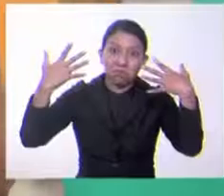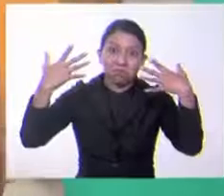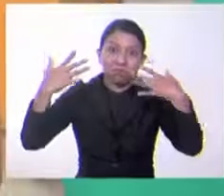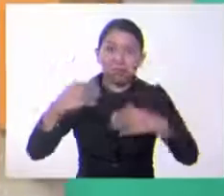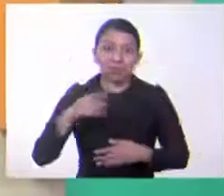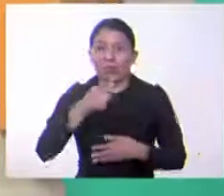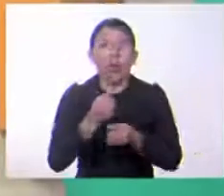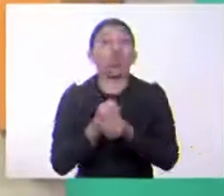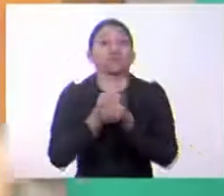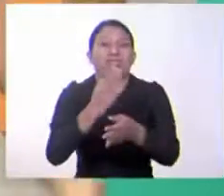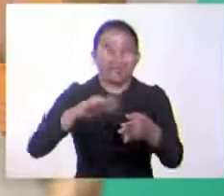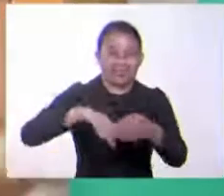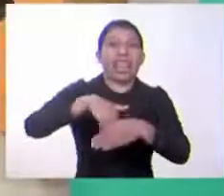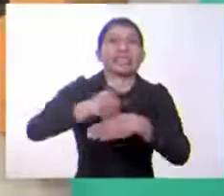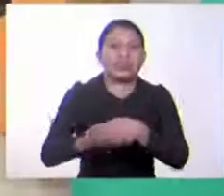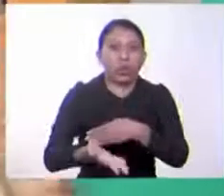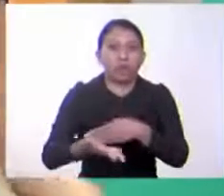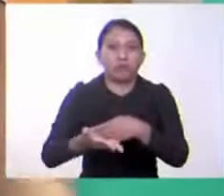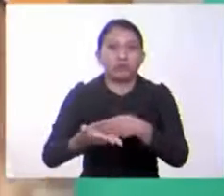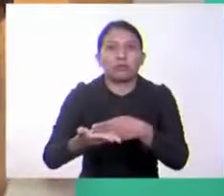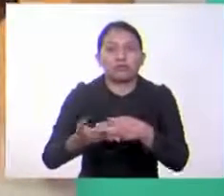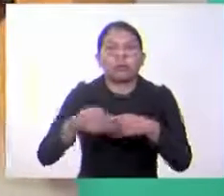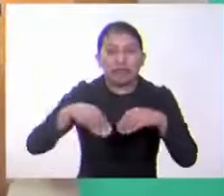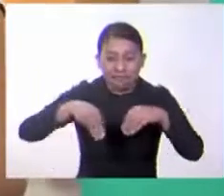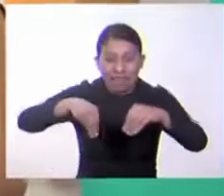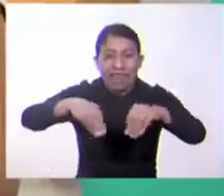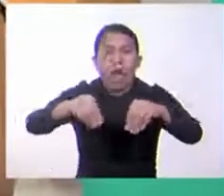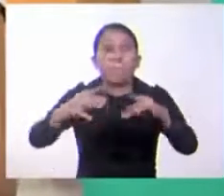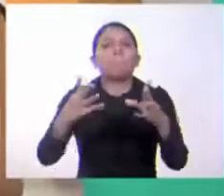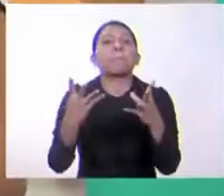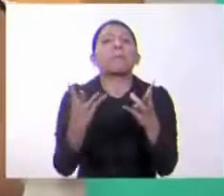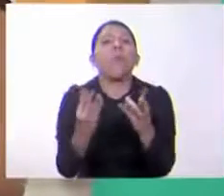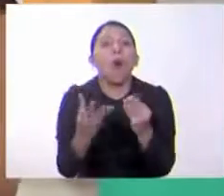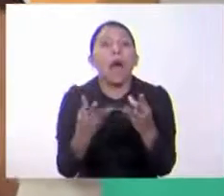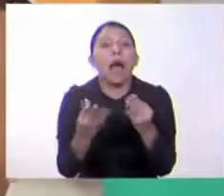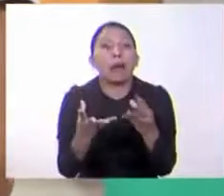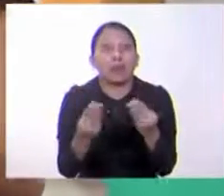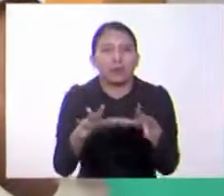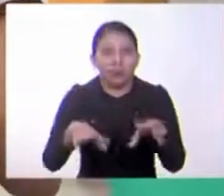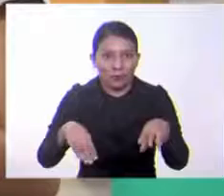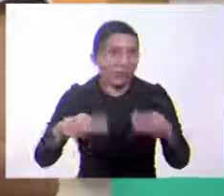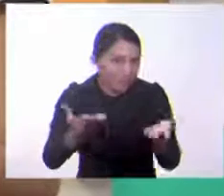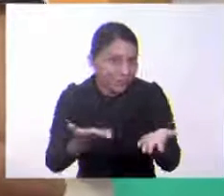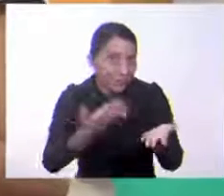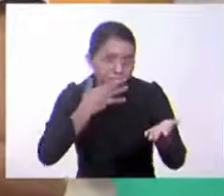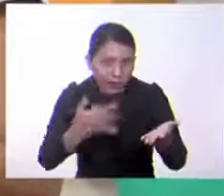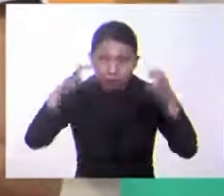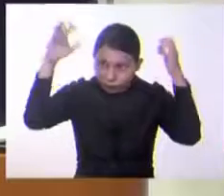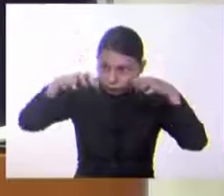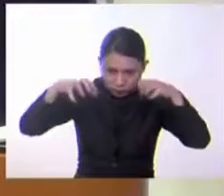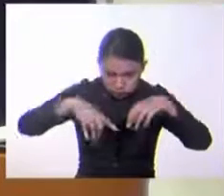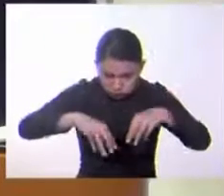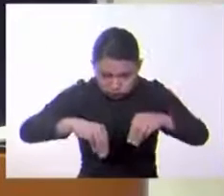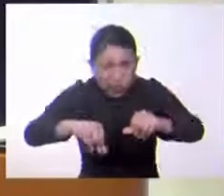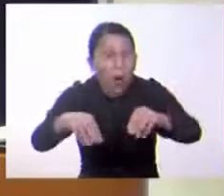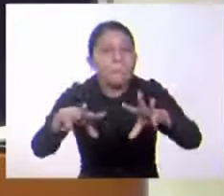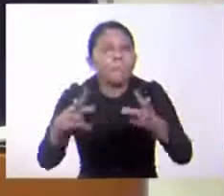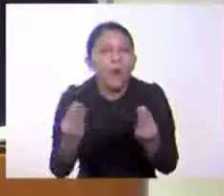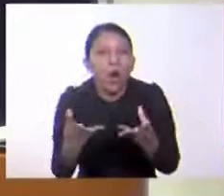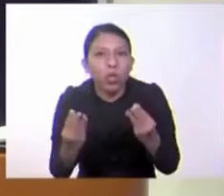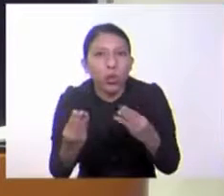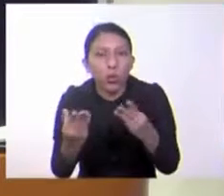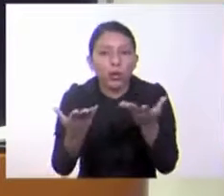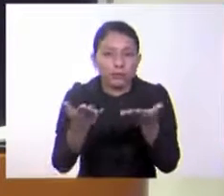consecuencia de eso es que el suelo se moja, el suelo está mojado. Eso está garantizado, ¿verdad? Totalmente garantizado. Entonces, si llueve,